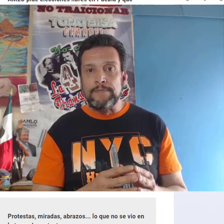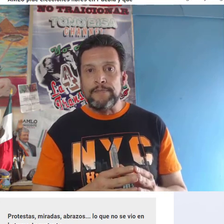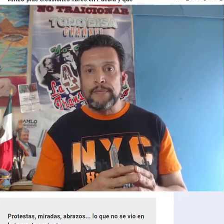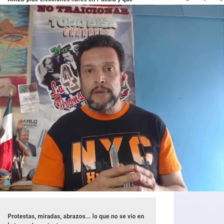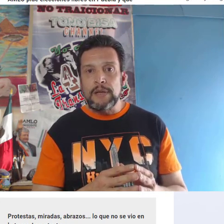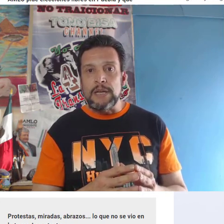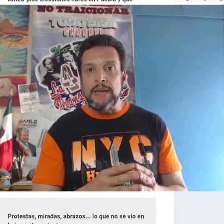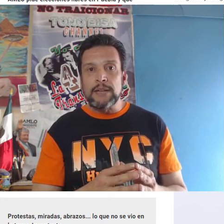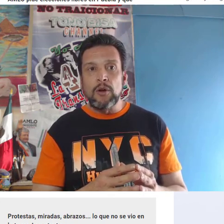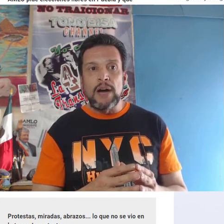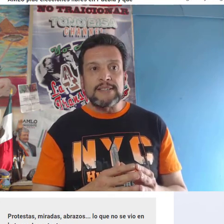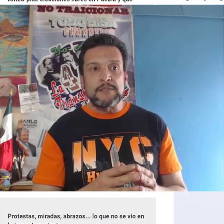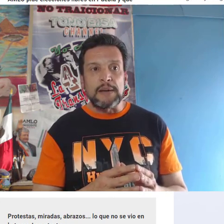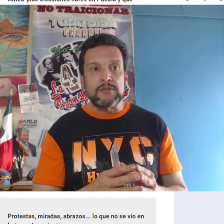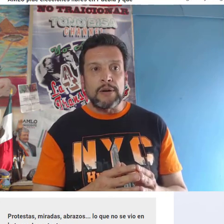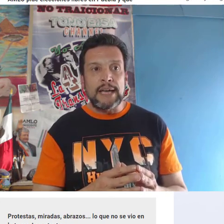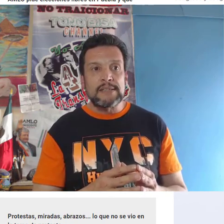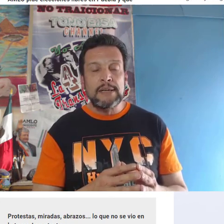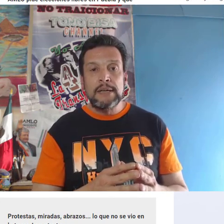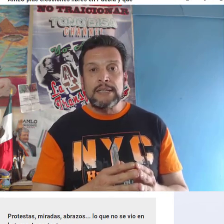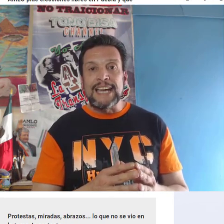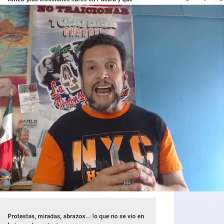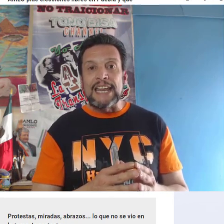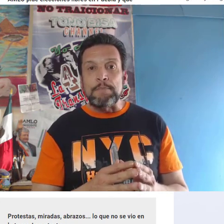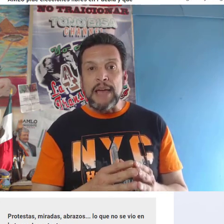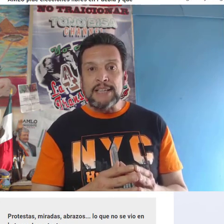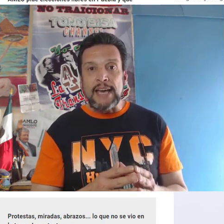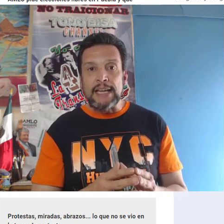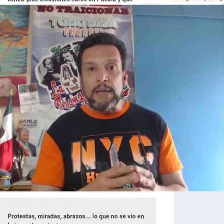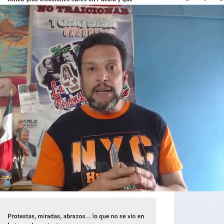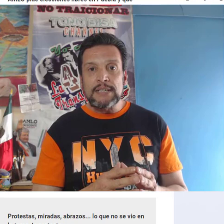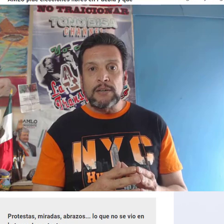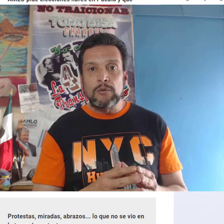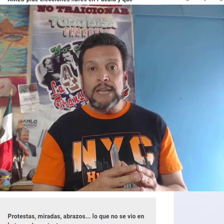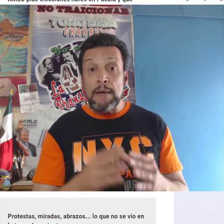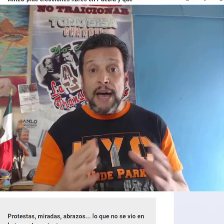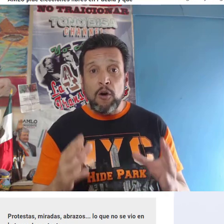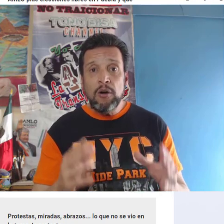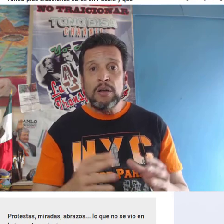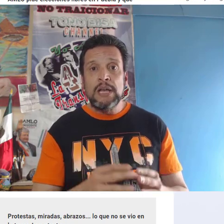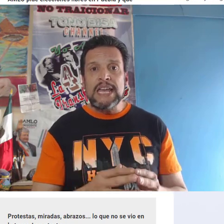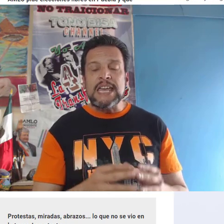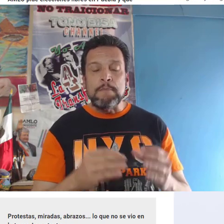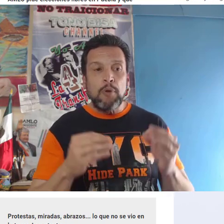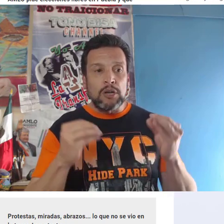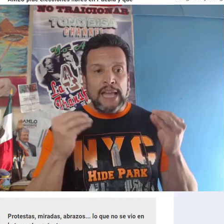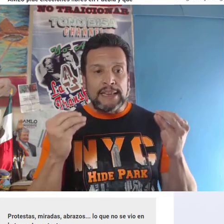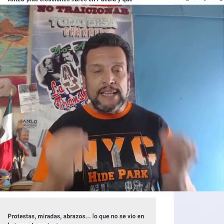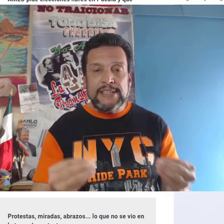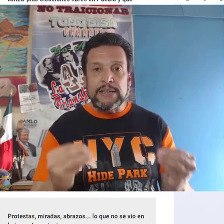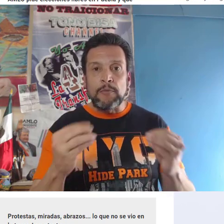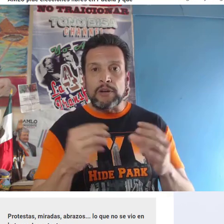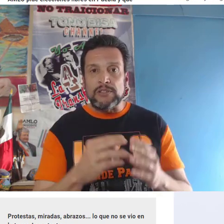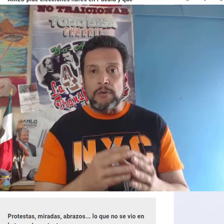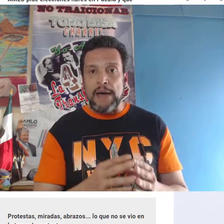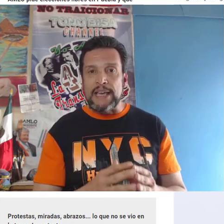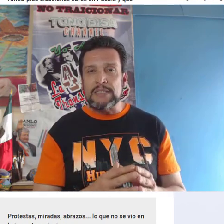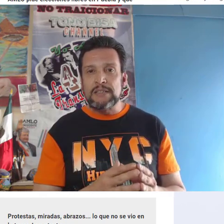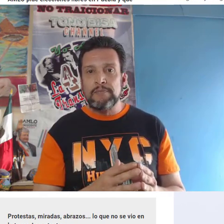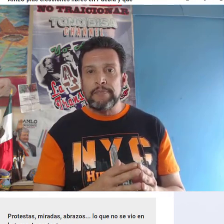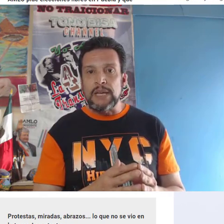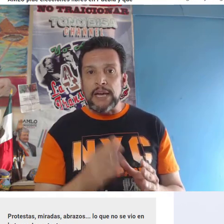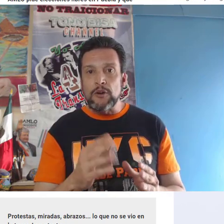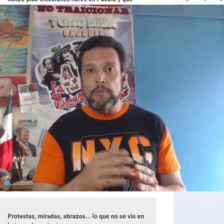traidor. Y viendo a esas personas de la limpieza que también hacen un trabajo importantísimo en nuestro